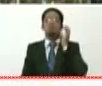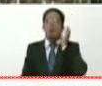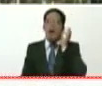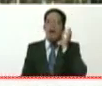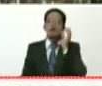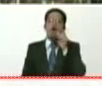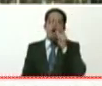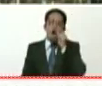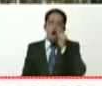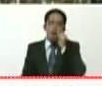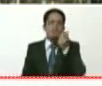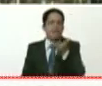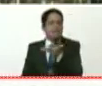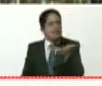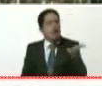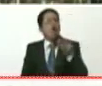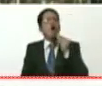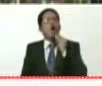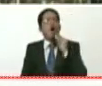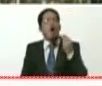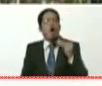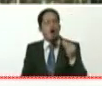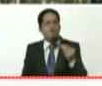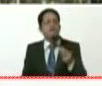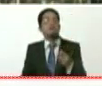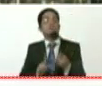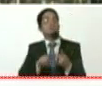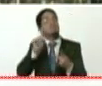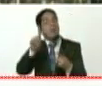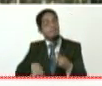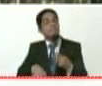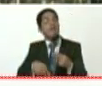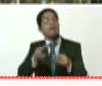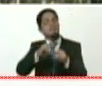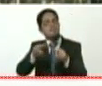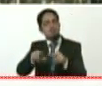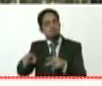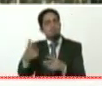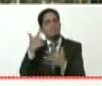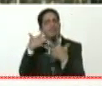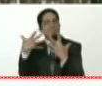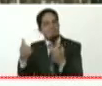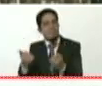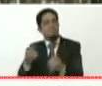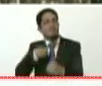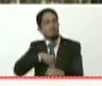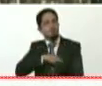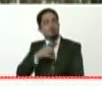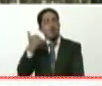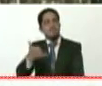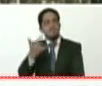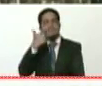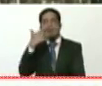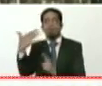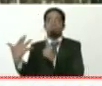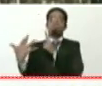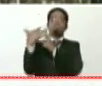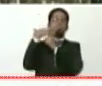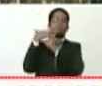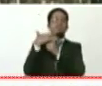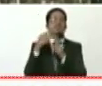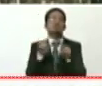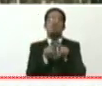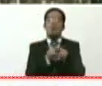hombre venezolana, joven venezolano, de los niños y niñas que saben entender que estamos bajo asedio, como dice nuestro general en